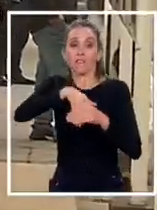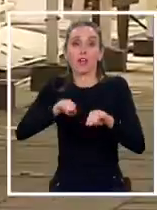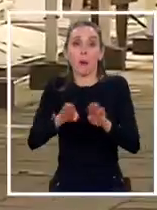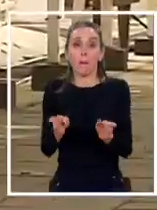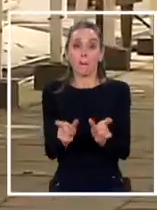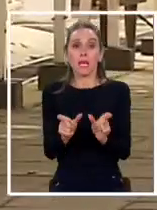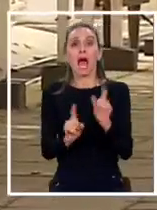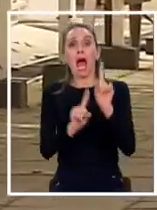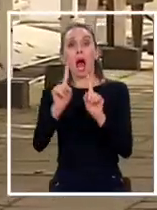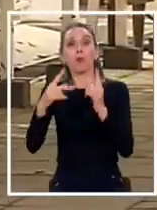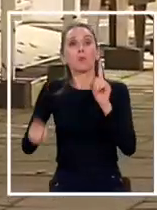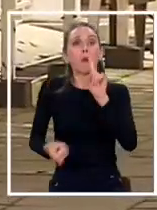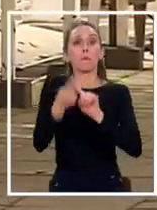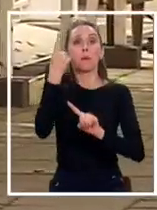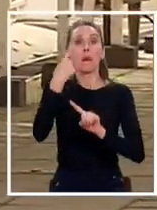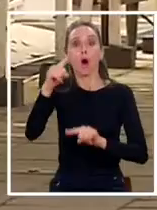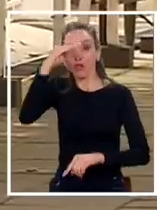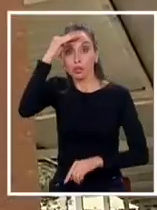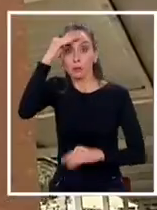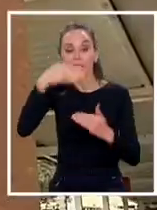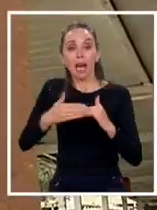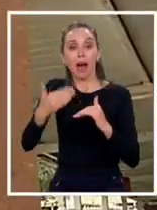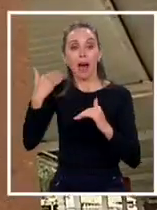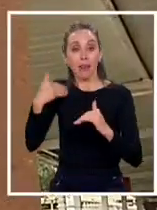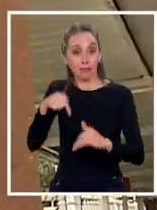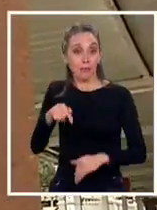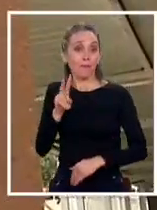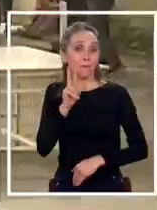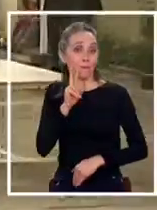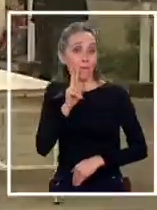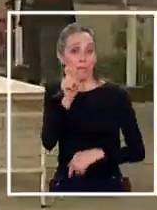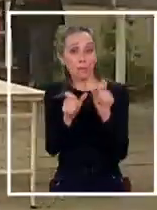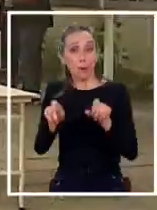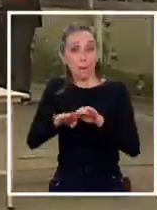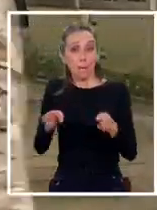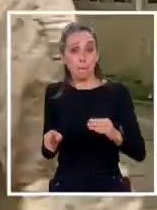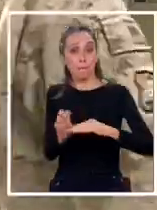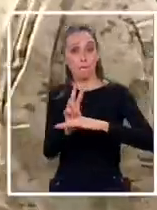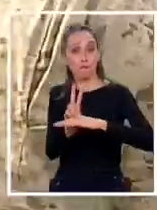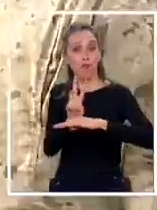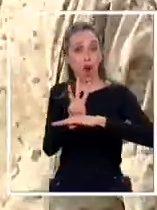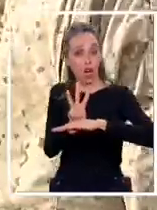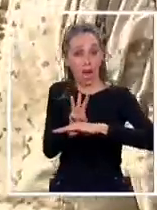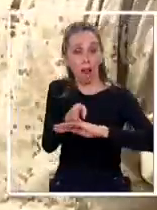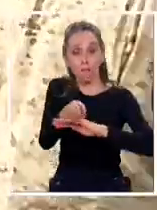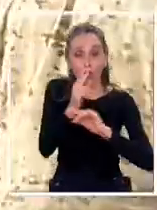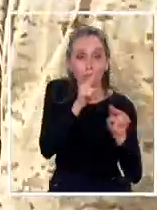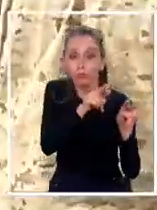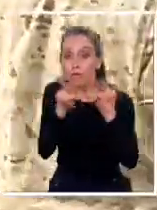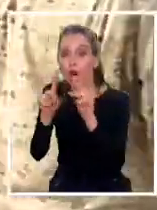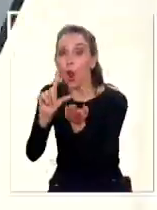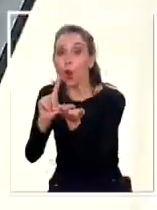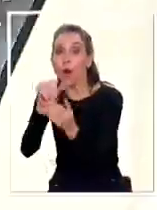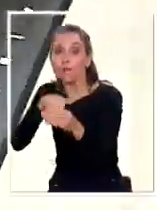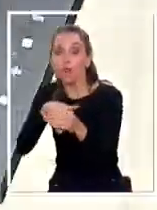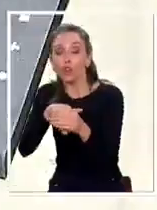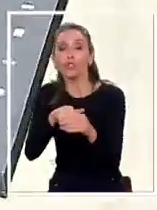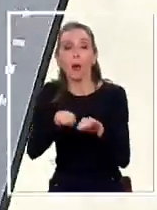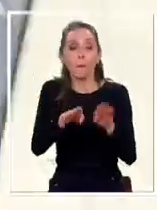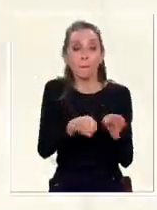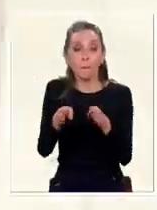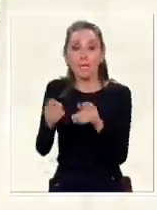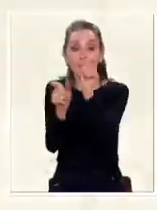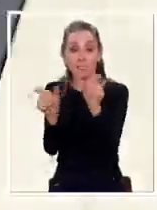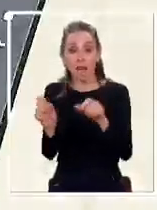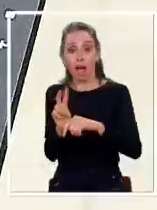otros con más experiencia. Los vocales este viernes llegaron hasta su local de votación para el tradicional reconocimiento de mesas. Vocales que